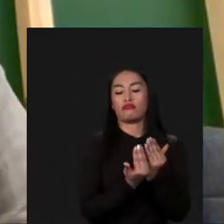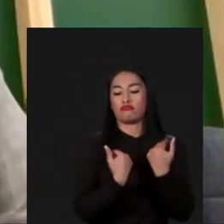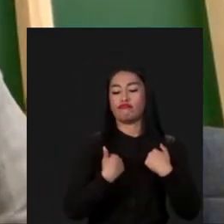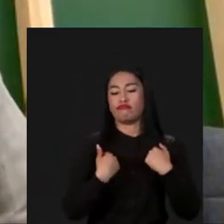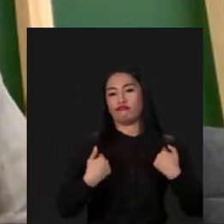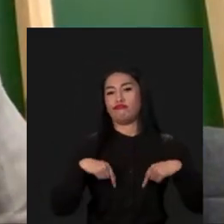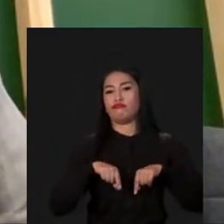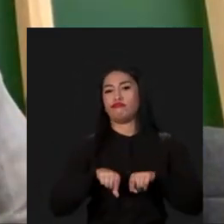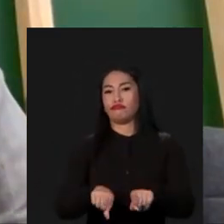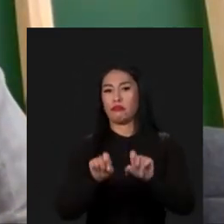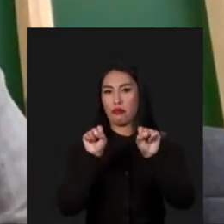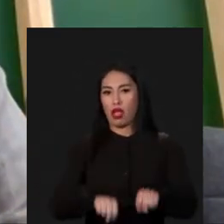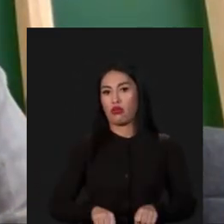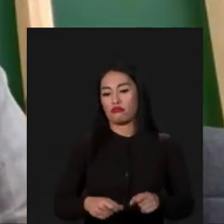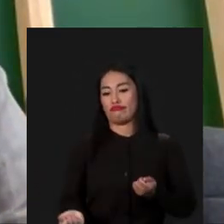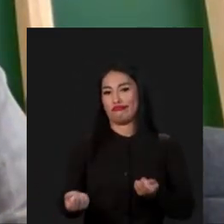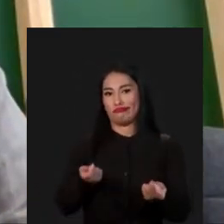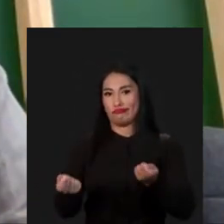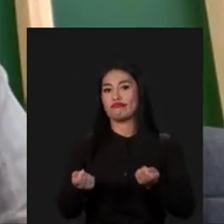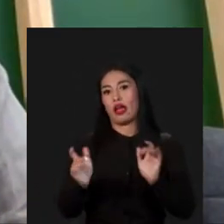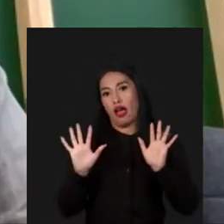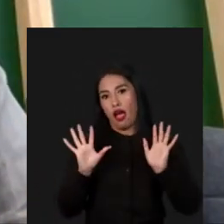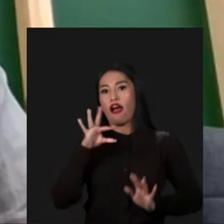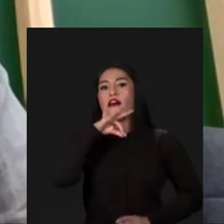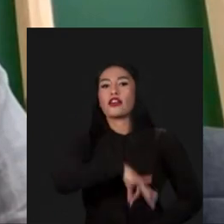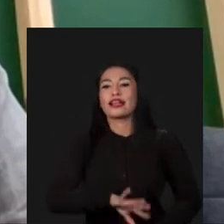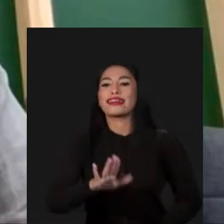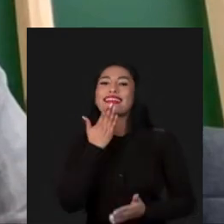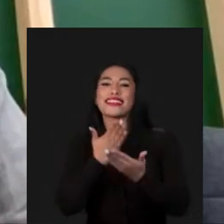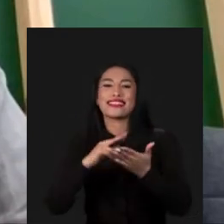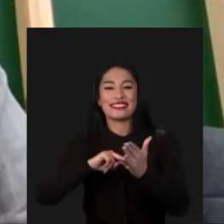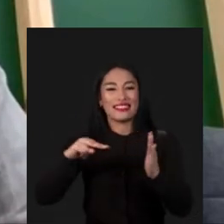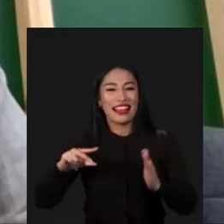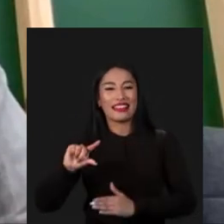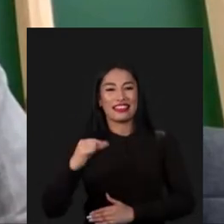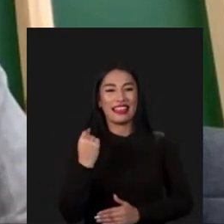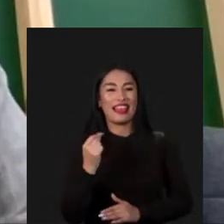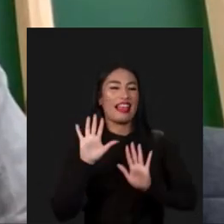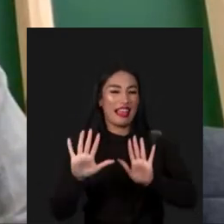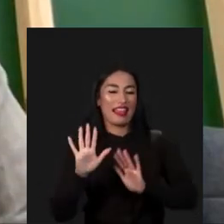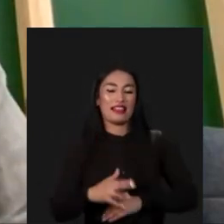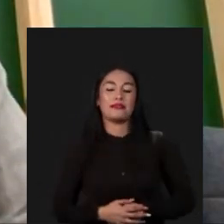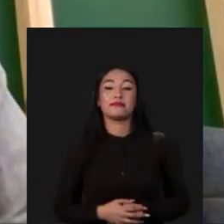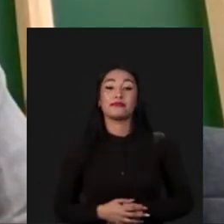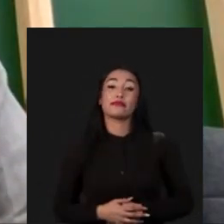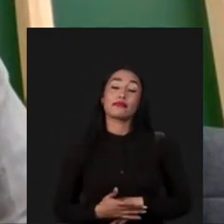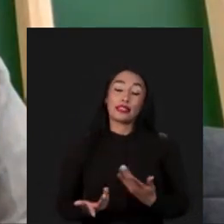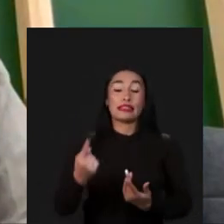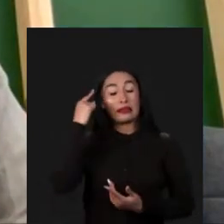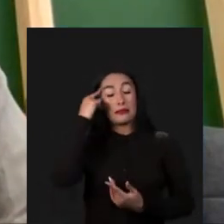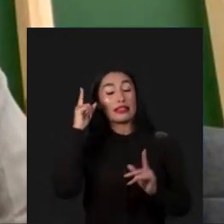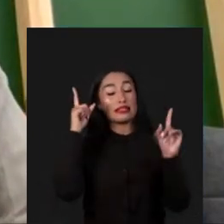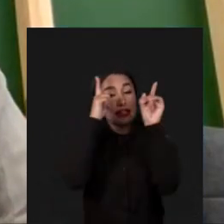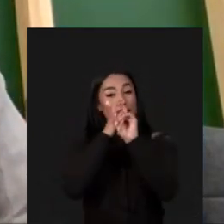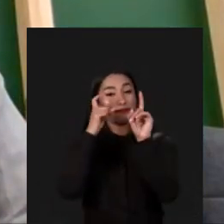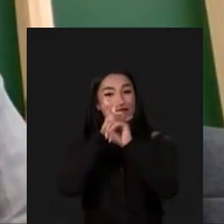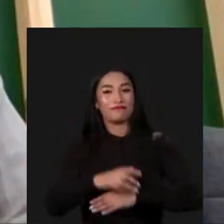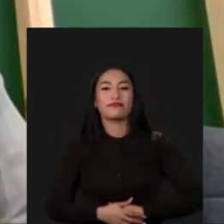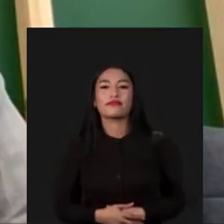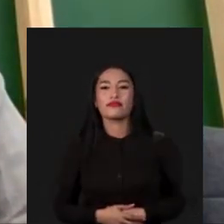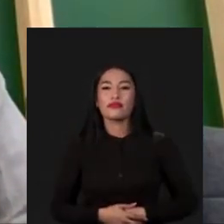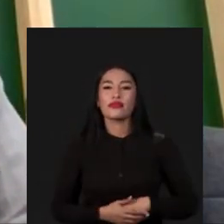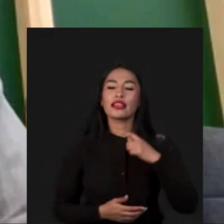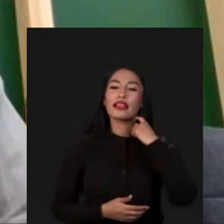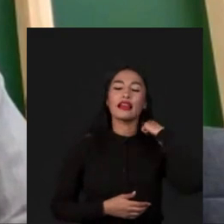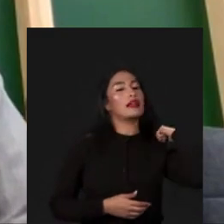para mí hay otro elemento que se habla menos, pero que creo que es clave en estos momentos también, que es todo lo que tiene que ver con la relación con